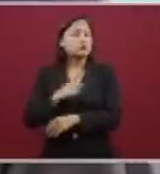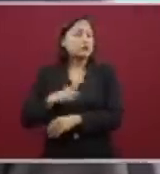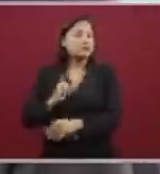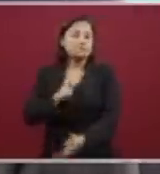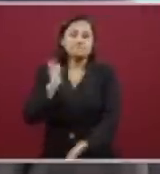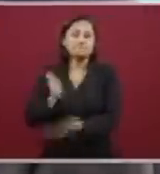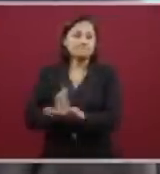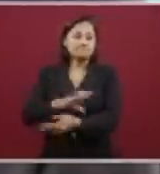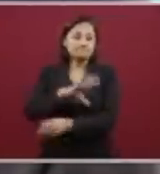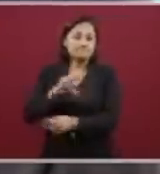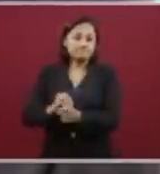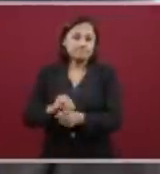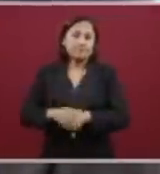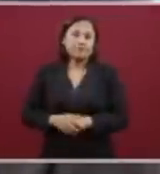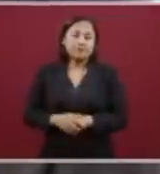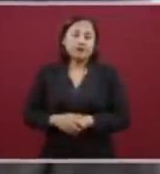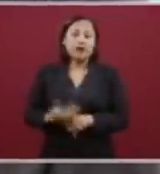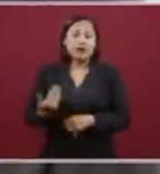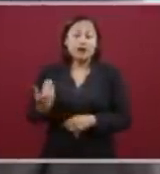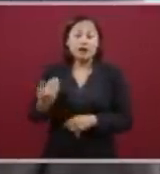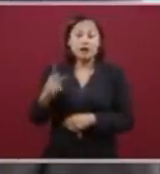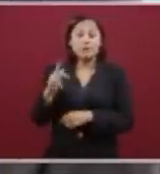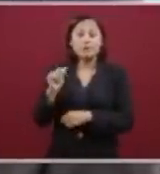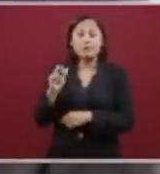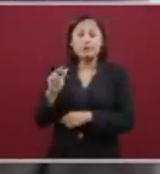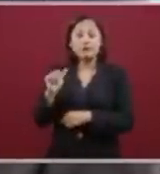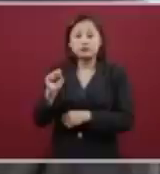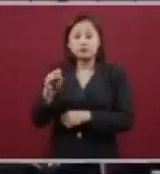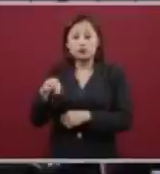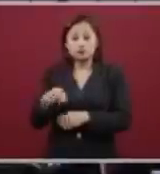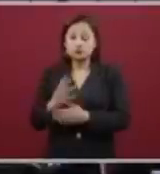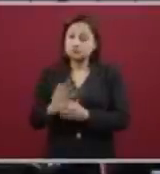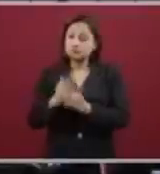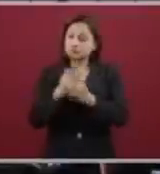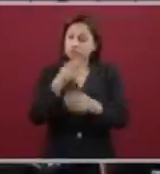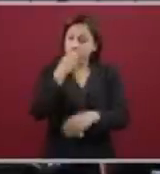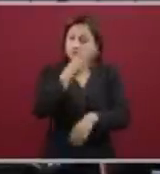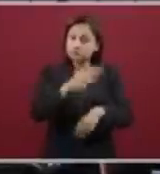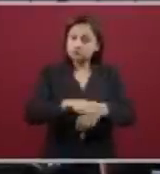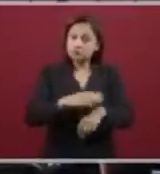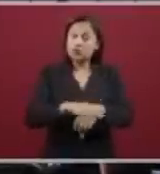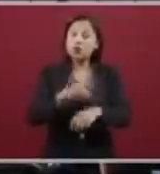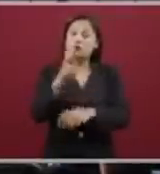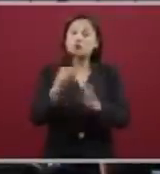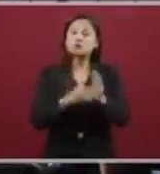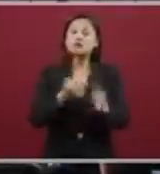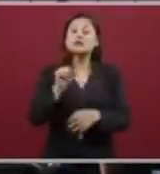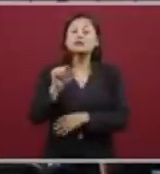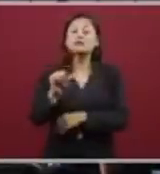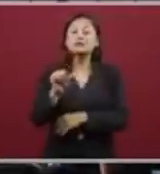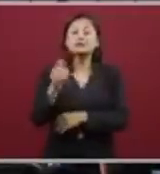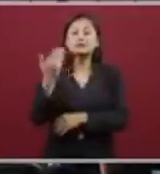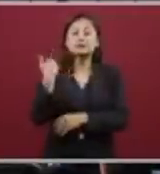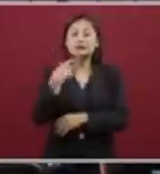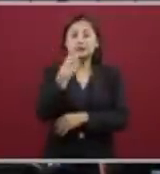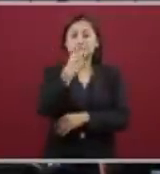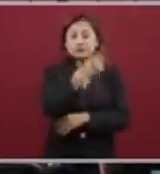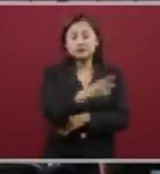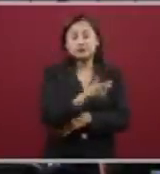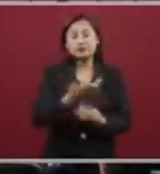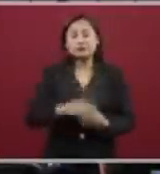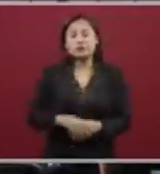como les advirtió parsons desde 2016 una maniobra por demás dolosa